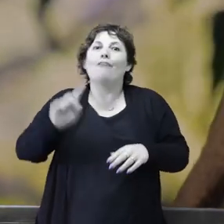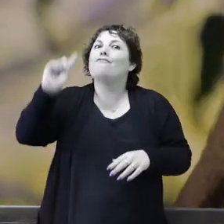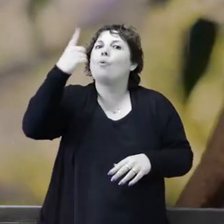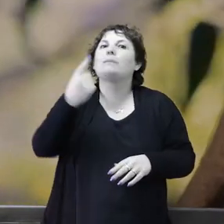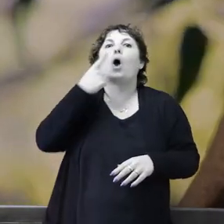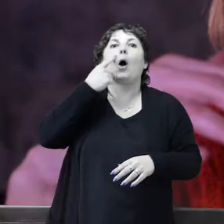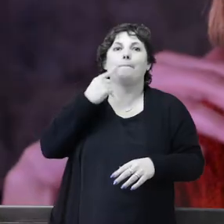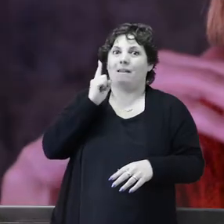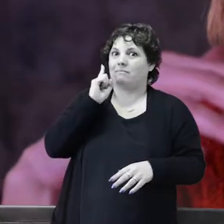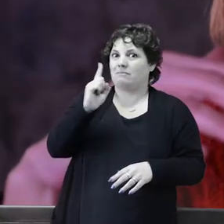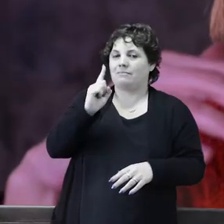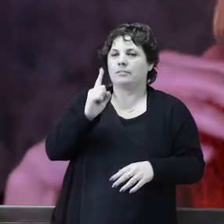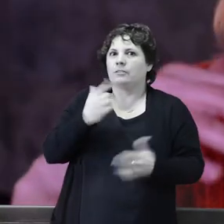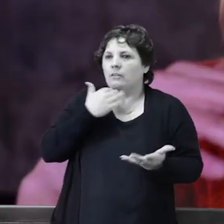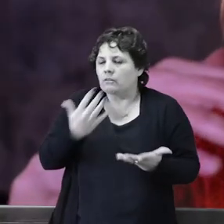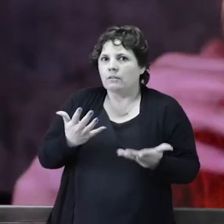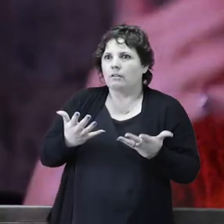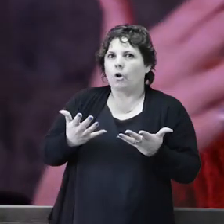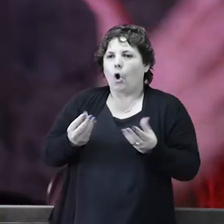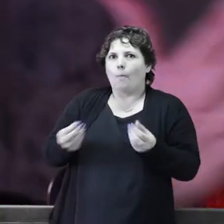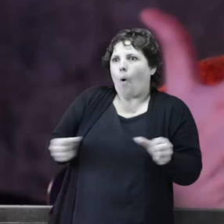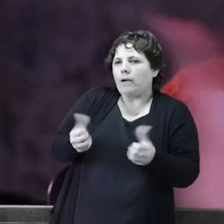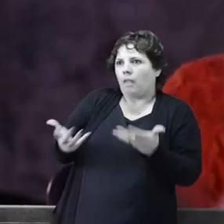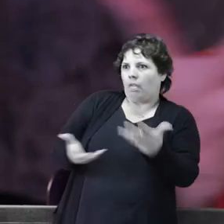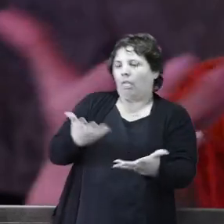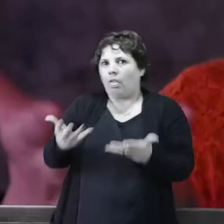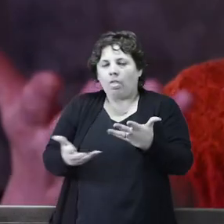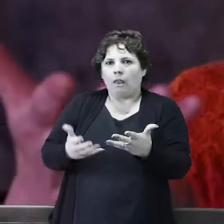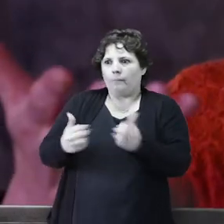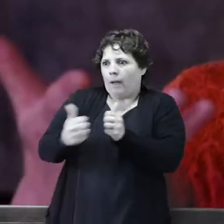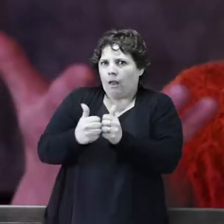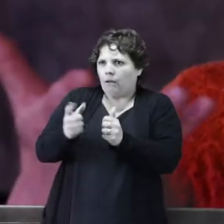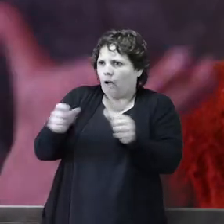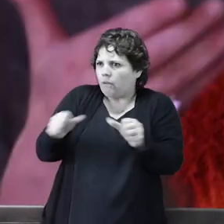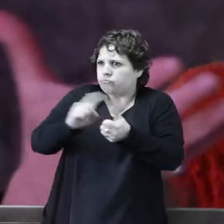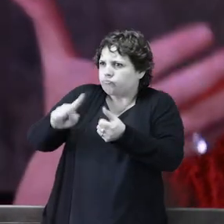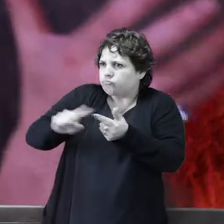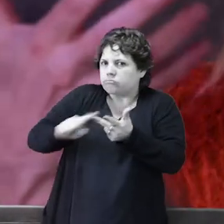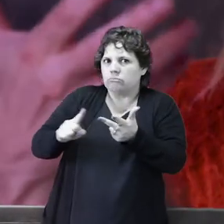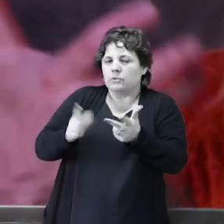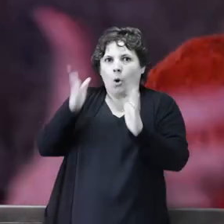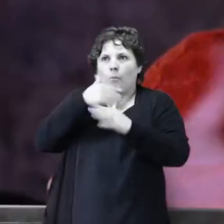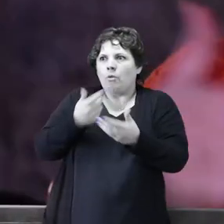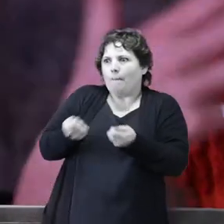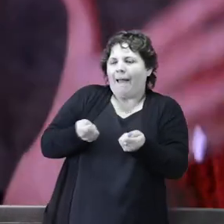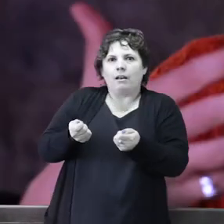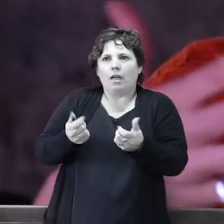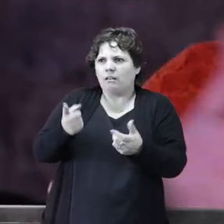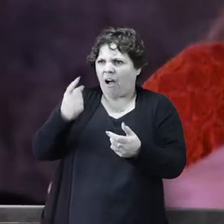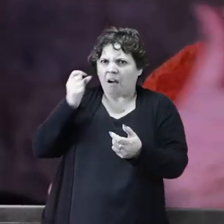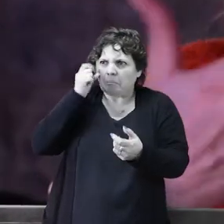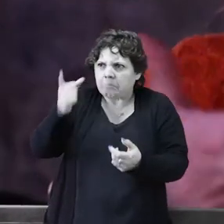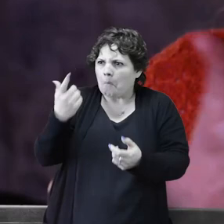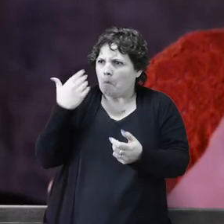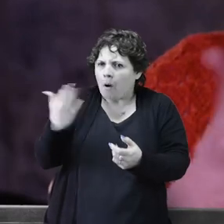los hombres no sepan gestionar esto, no saben cómo manejarse con esta situación, con mujeres que tienen capacidad